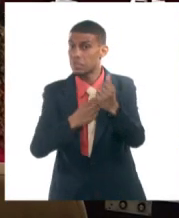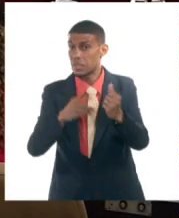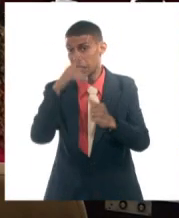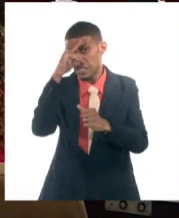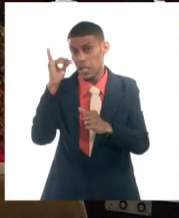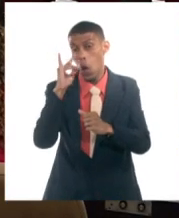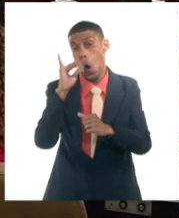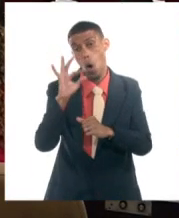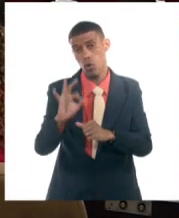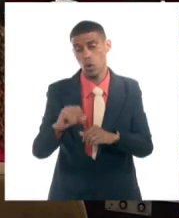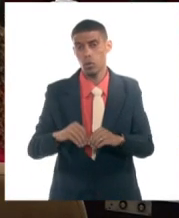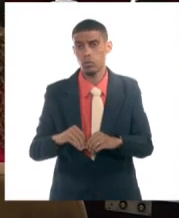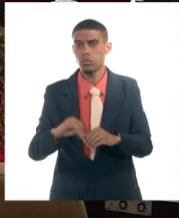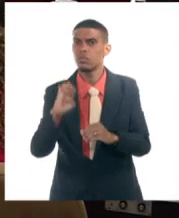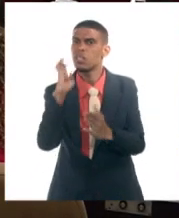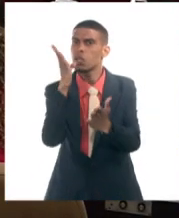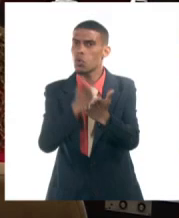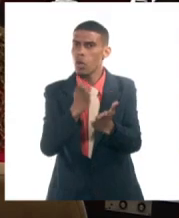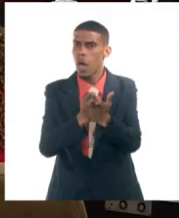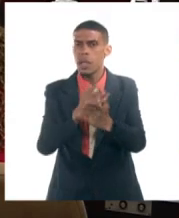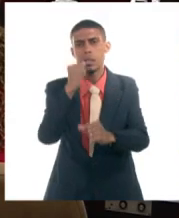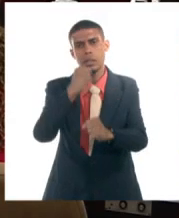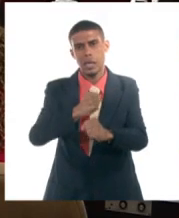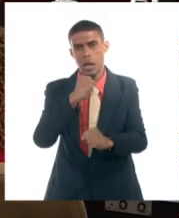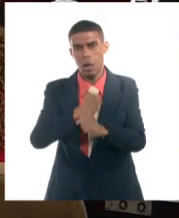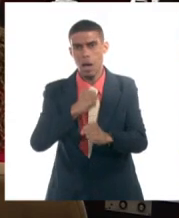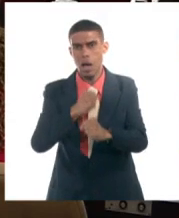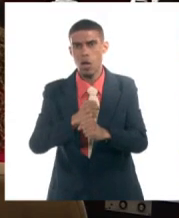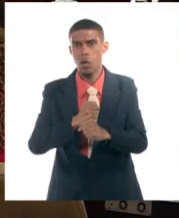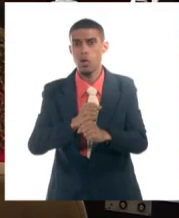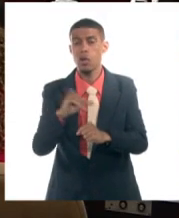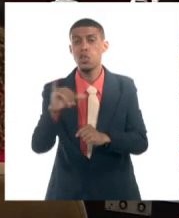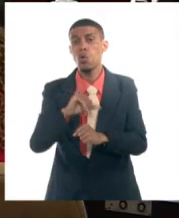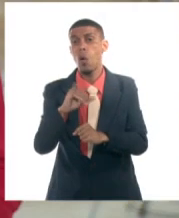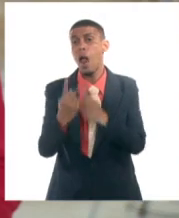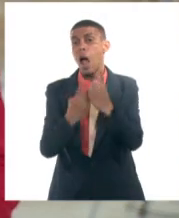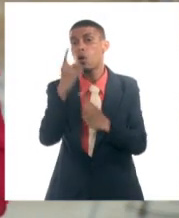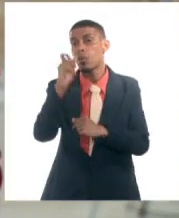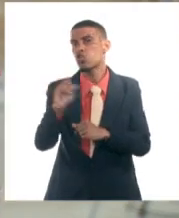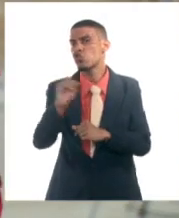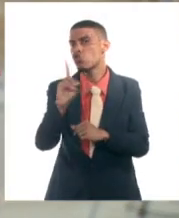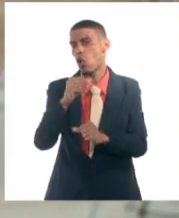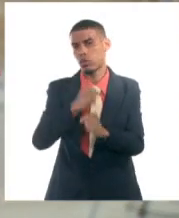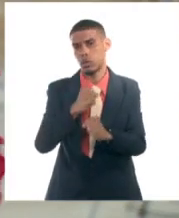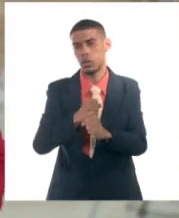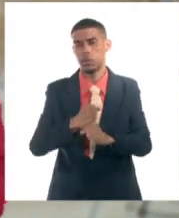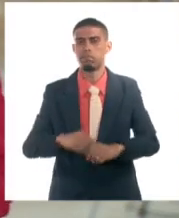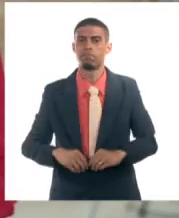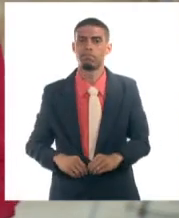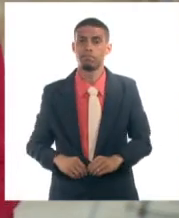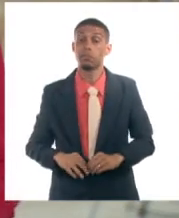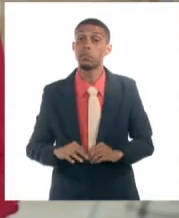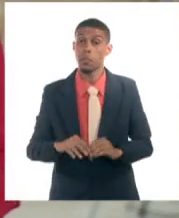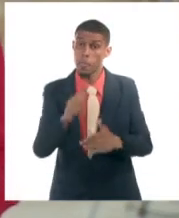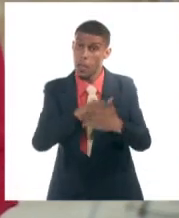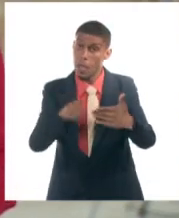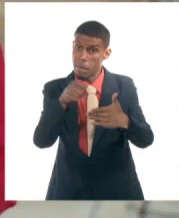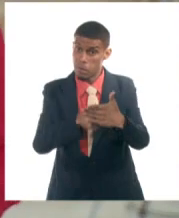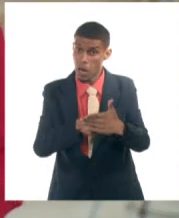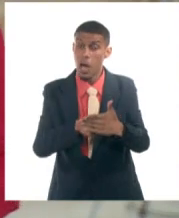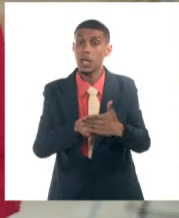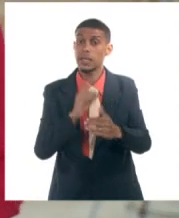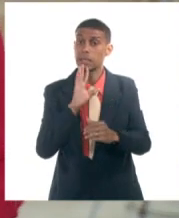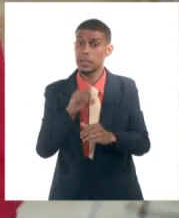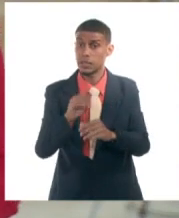incluye a estudiantes, trabajadores y a desvinculados del estudio y el trabajo. El plan de acción, tal como refiere la